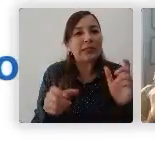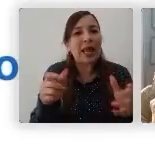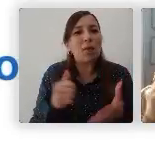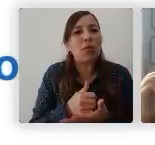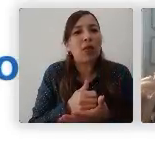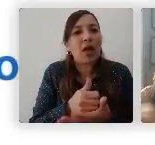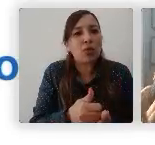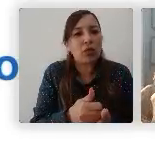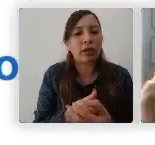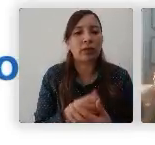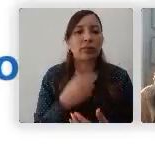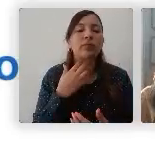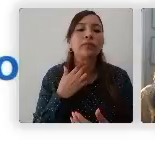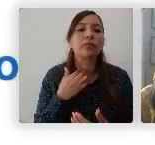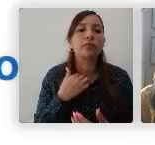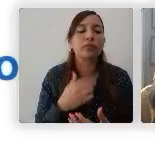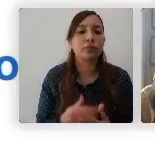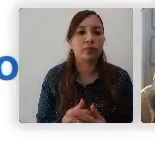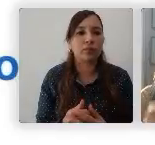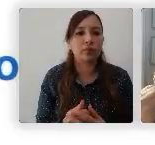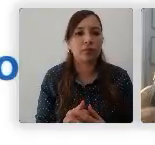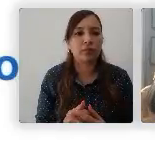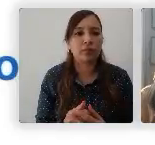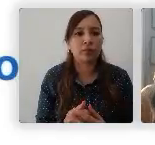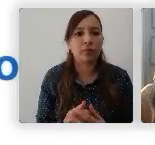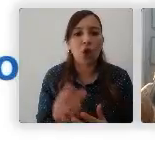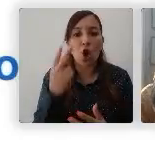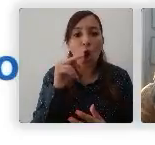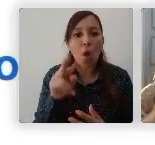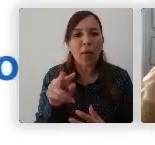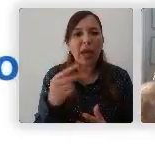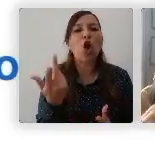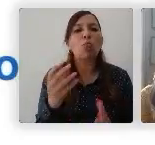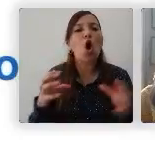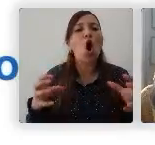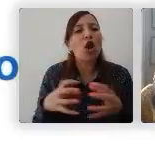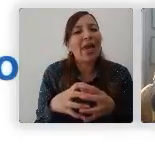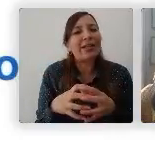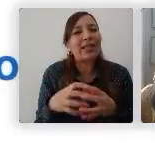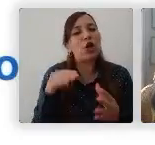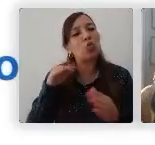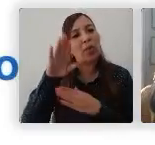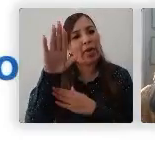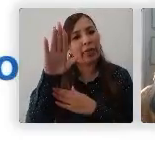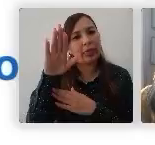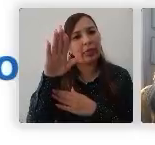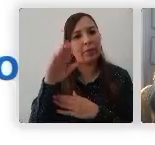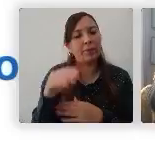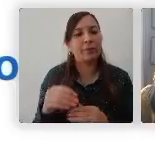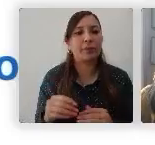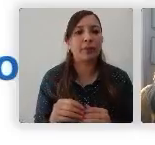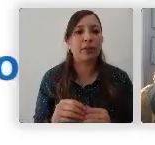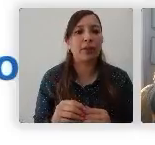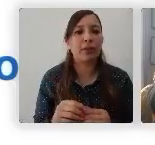colocar algunos aspectos no o hacer algunas estrategias en cada una de las fases por ejemplo sobre la